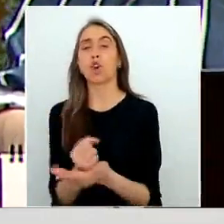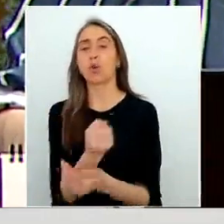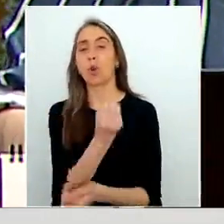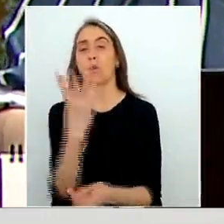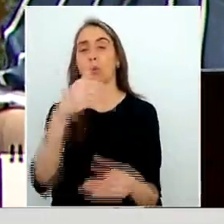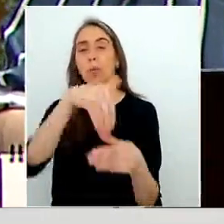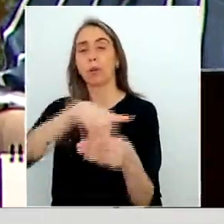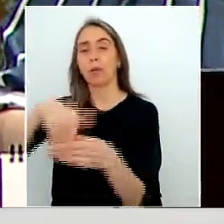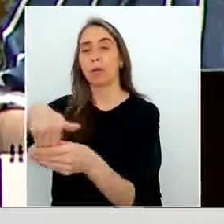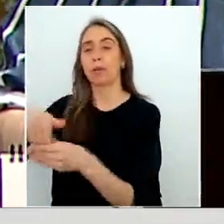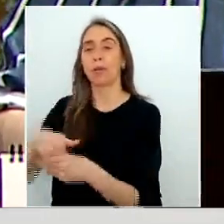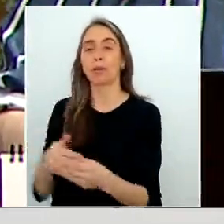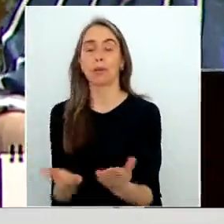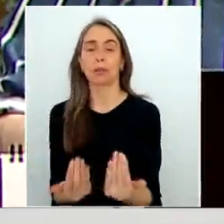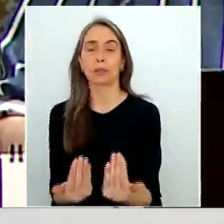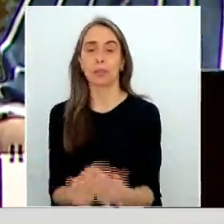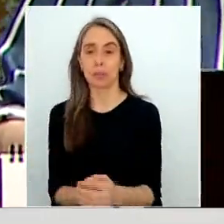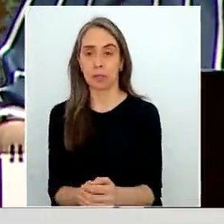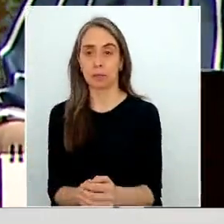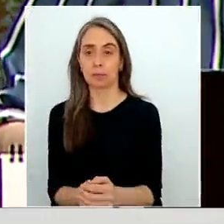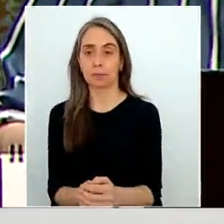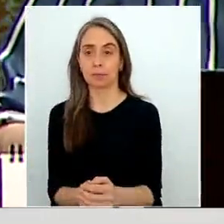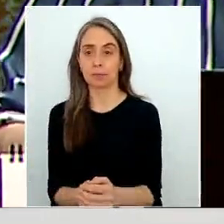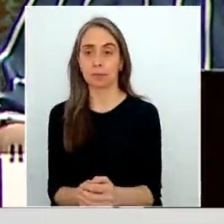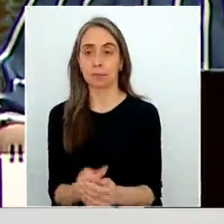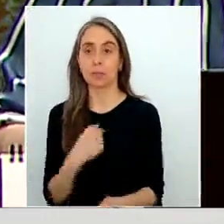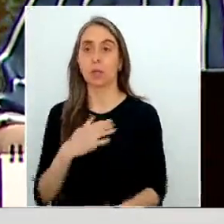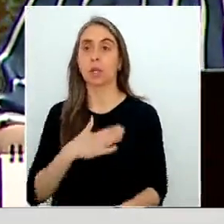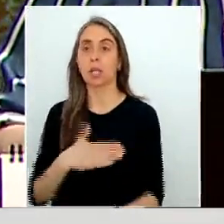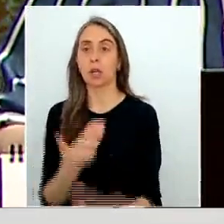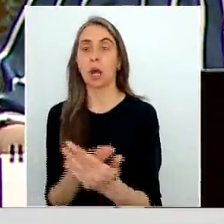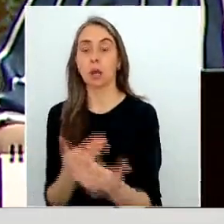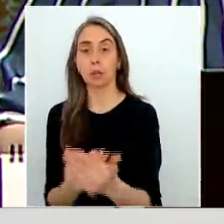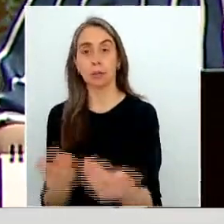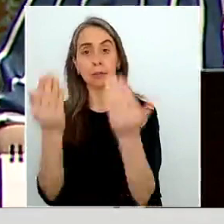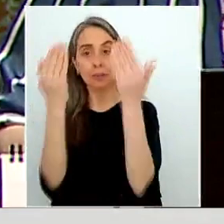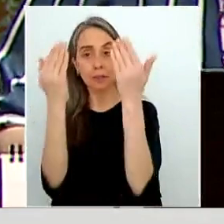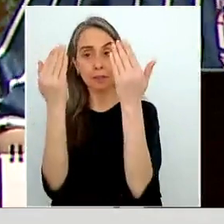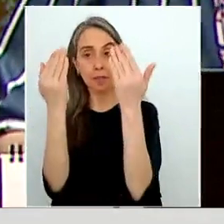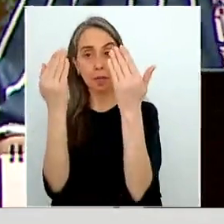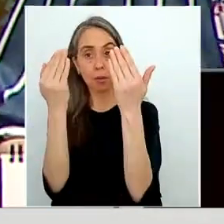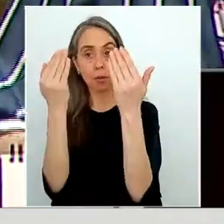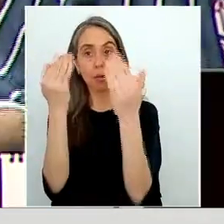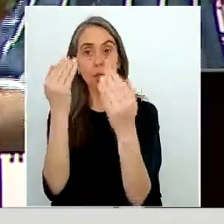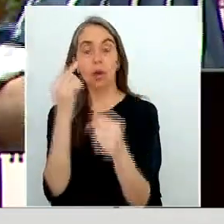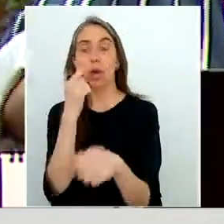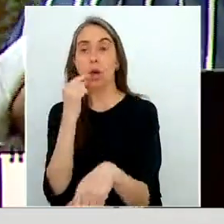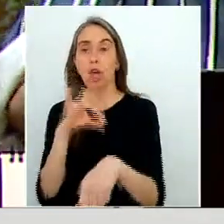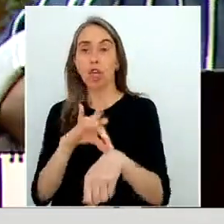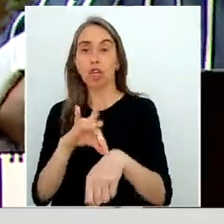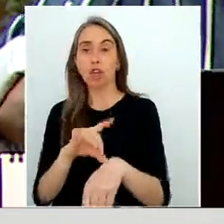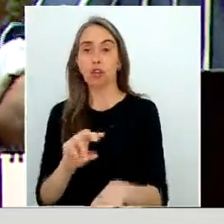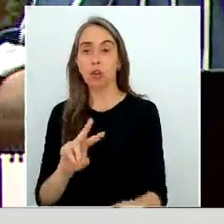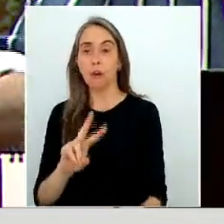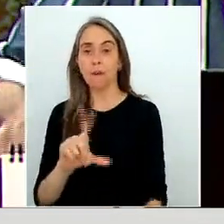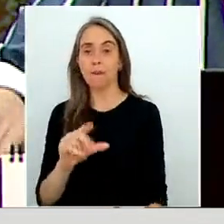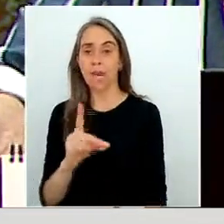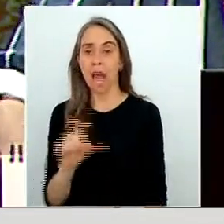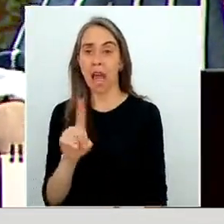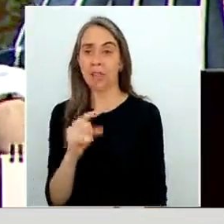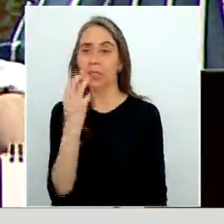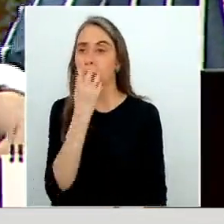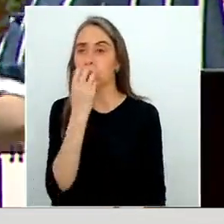requerido quiero aprovechar de saludar al doctor vladis felski dos